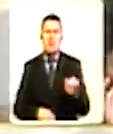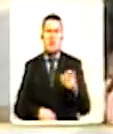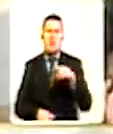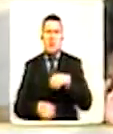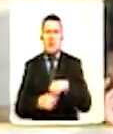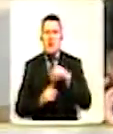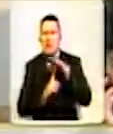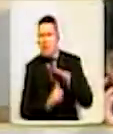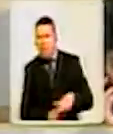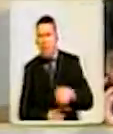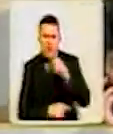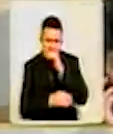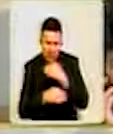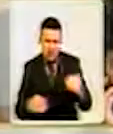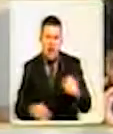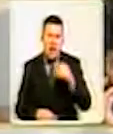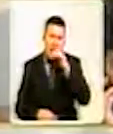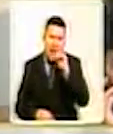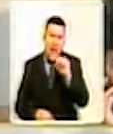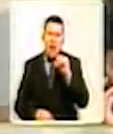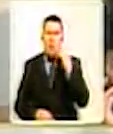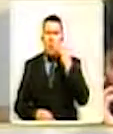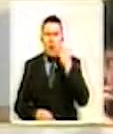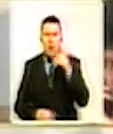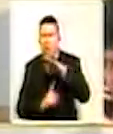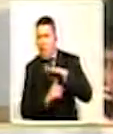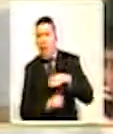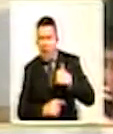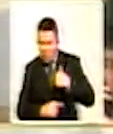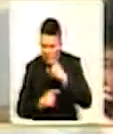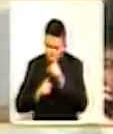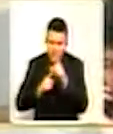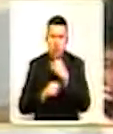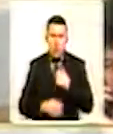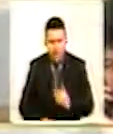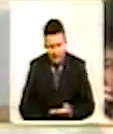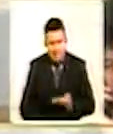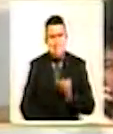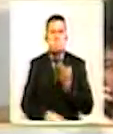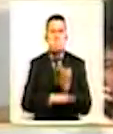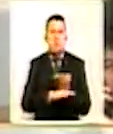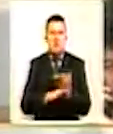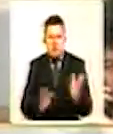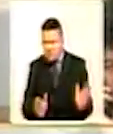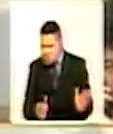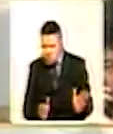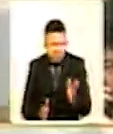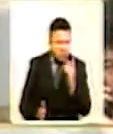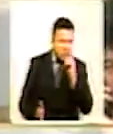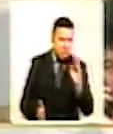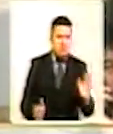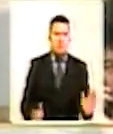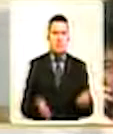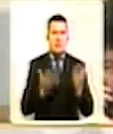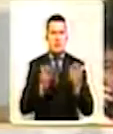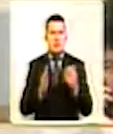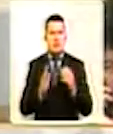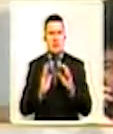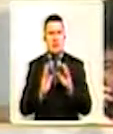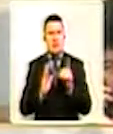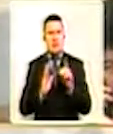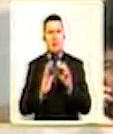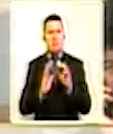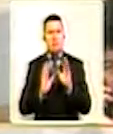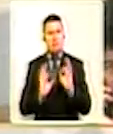están sometidos a la exclusión, de los niños, de las niñas, de las mujeres. Nos proponemos elevar el estatus,